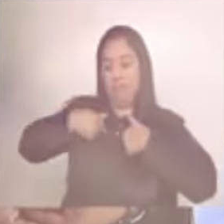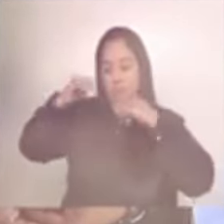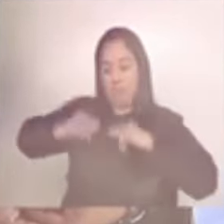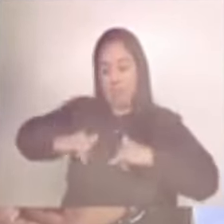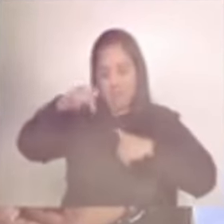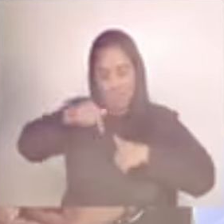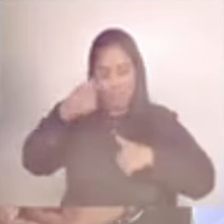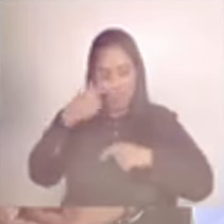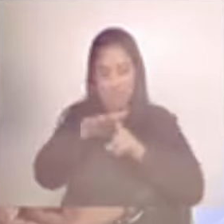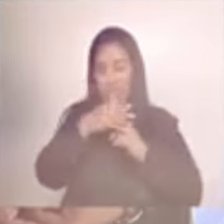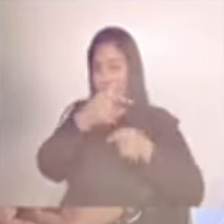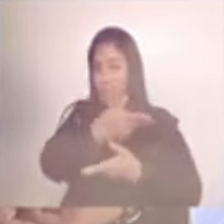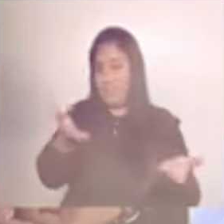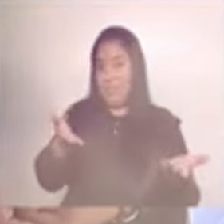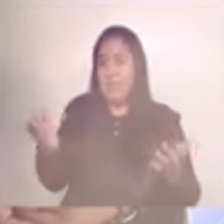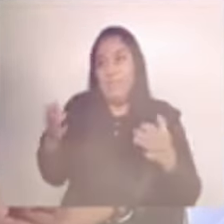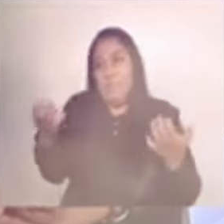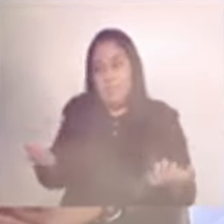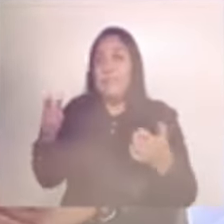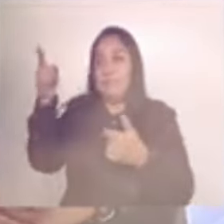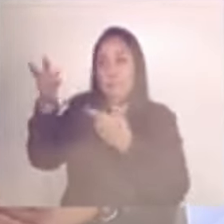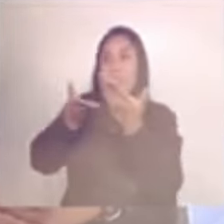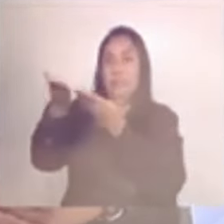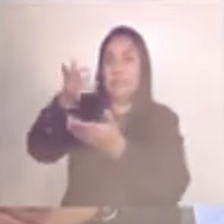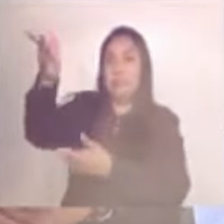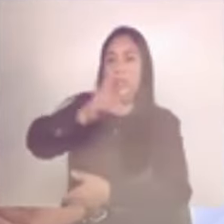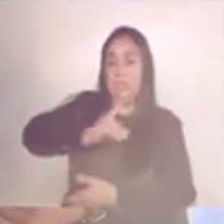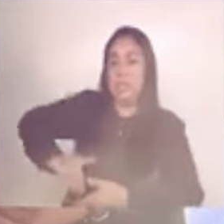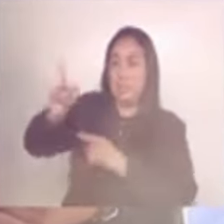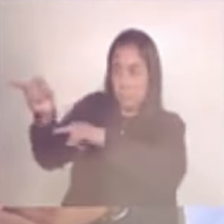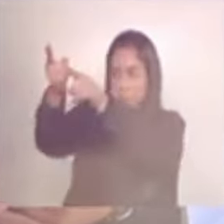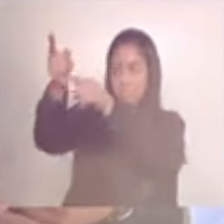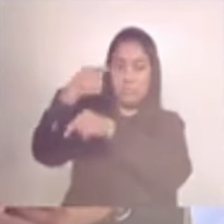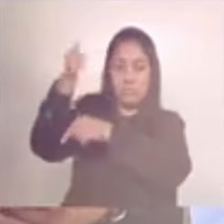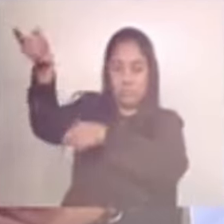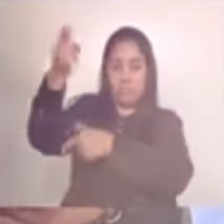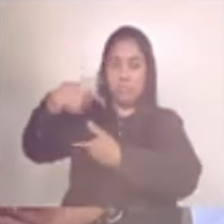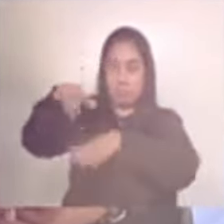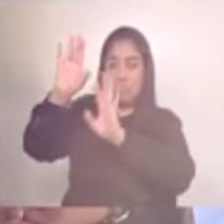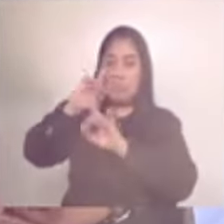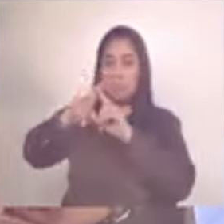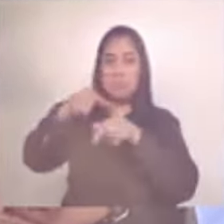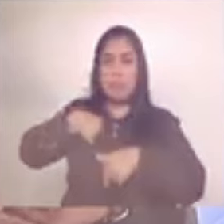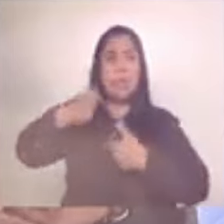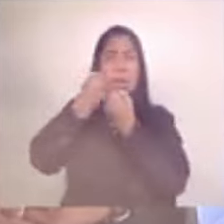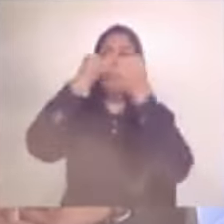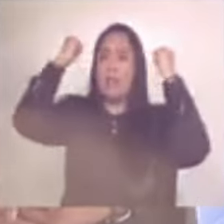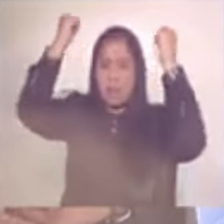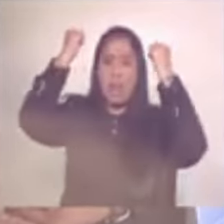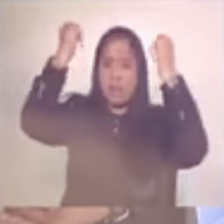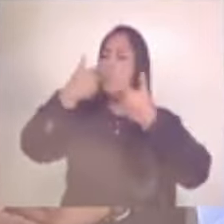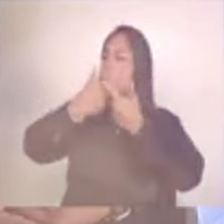situación. Pero están siendo atendidos y nosotros hemos una libertad total de manifestación y se están